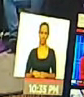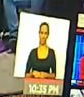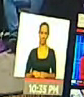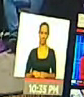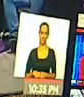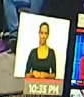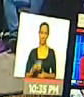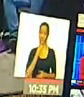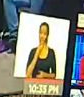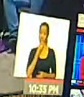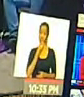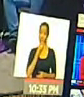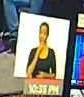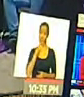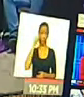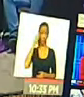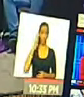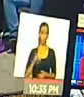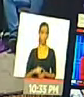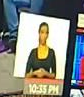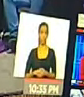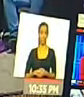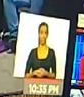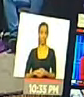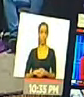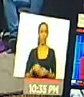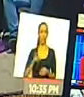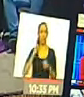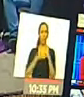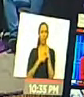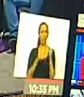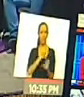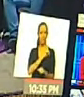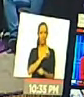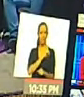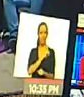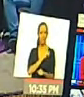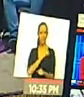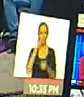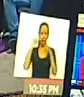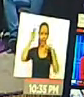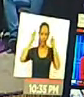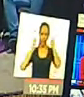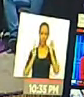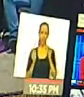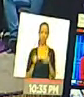Dios mío. ¿Por qué tú crees que Guaidó le tiene miedo a María Corina?